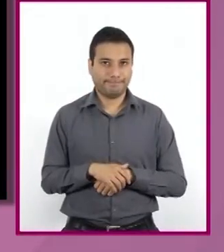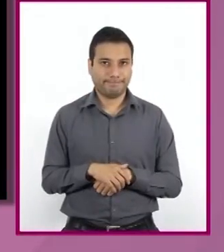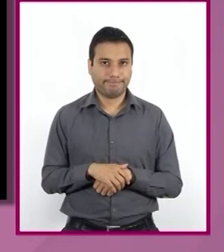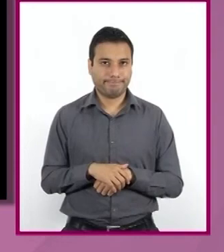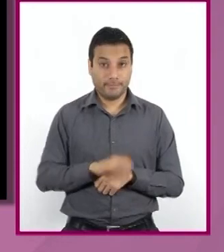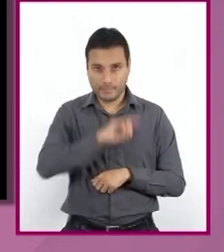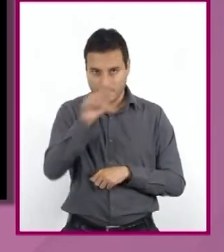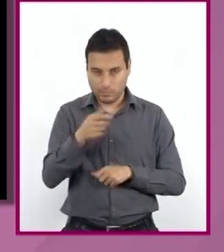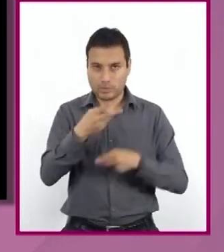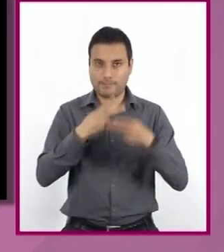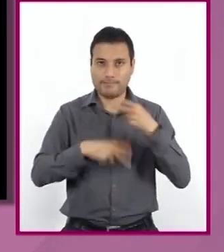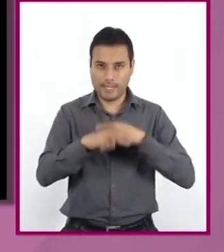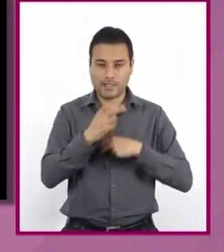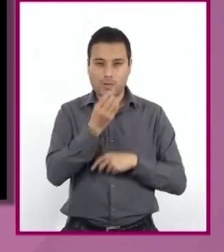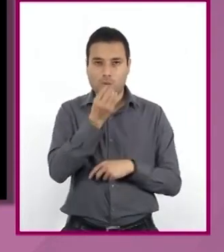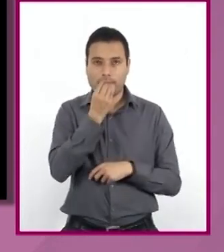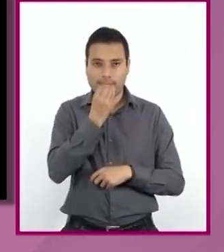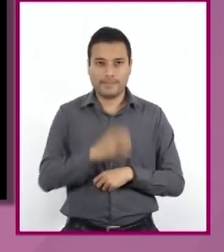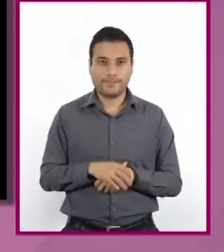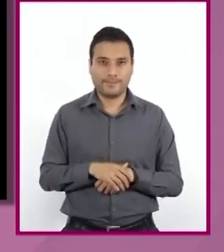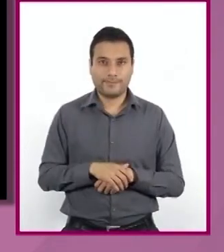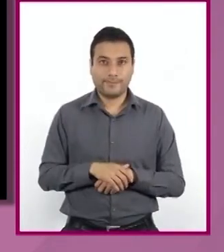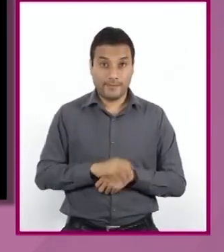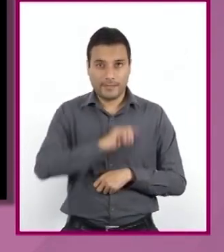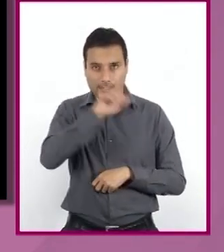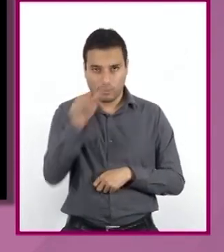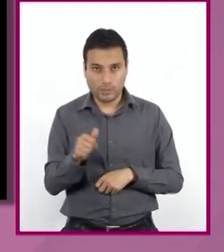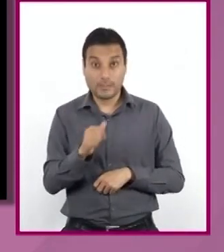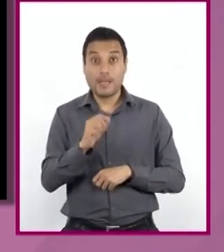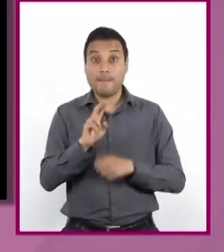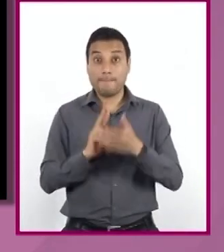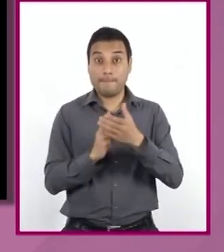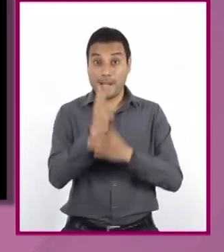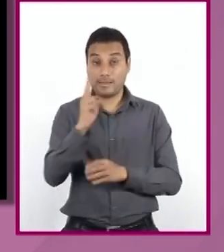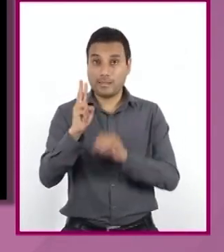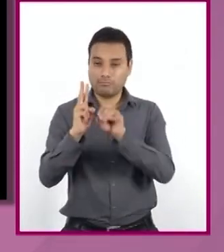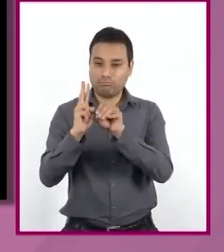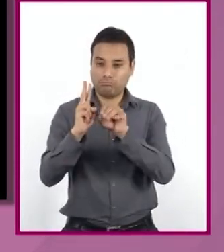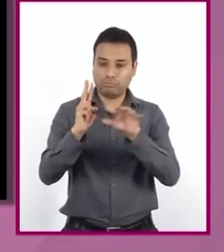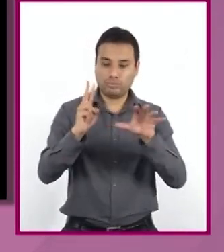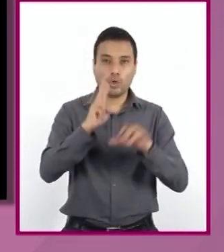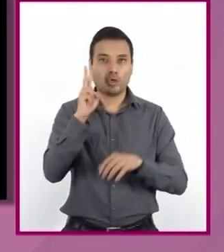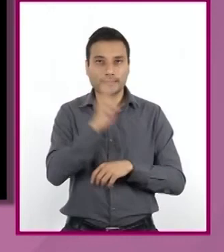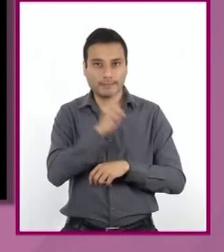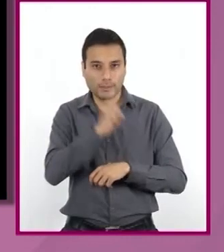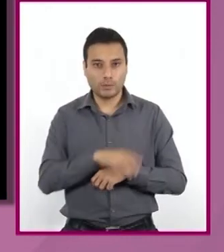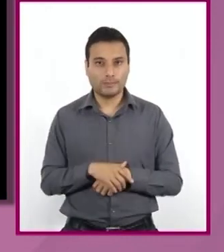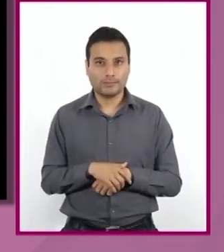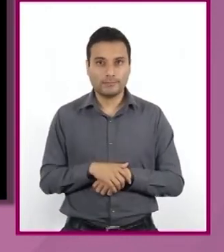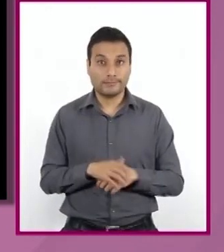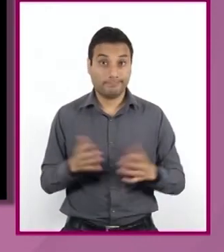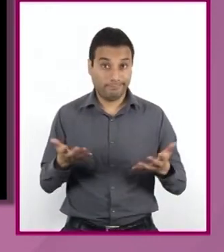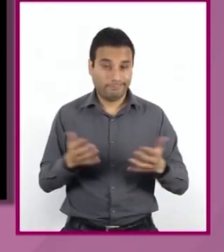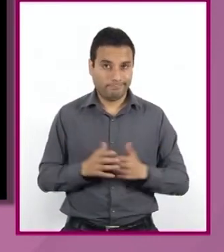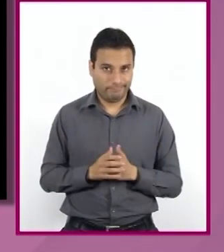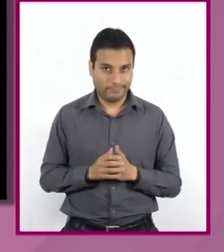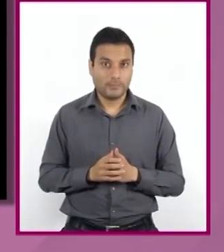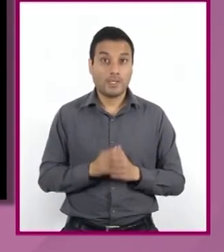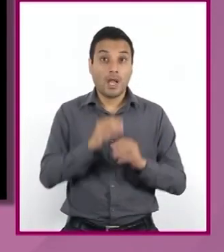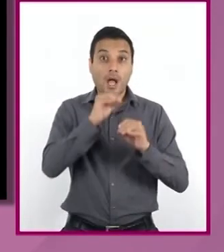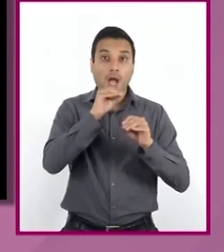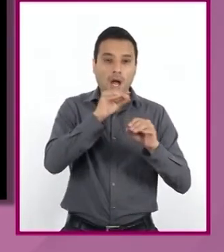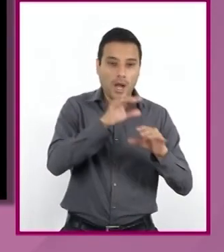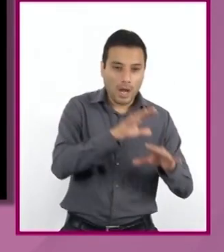un producto de desecho, se desprende oxígeno. La fotosíntesis y la respiración juegan un papel